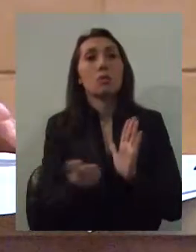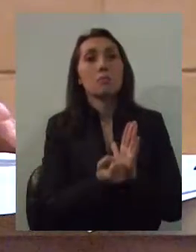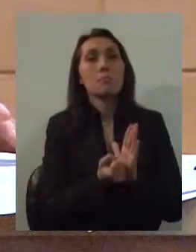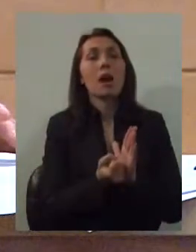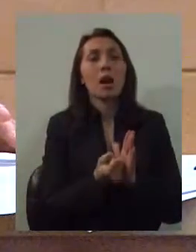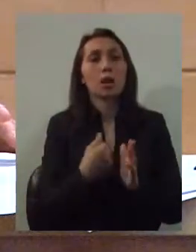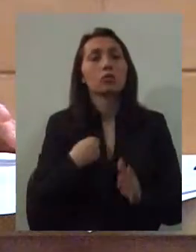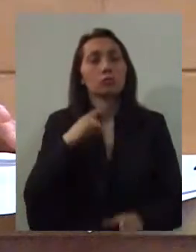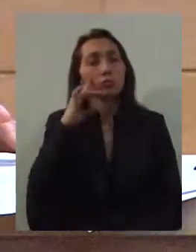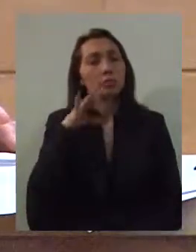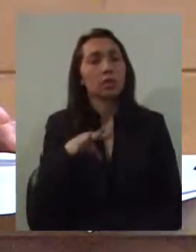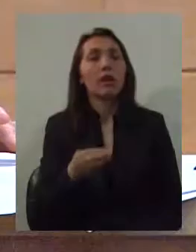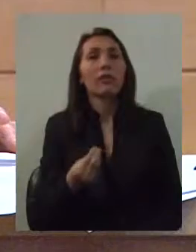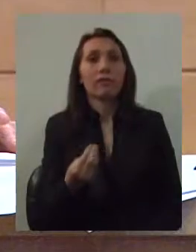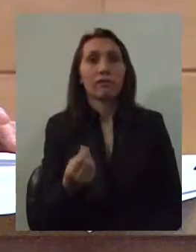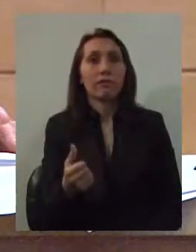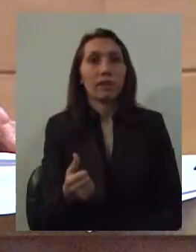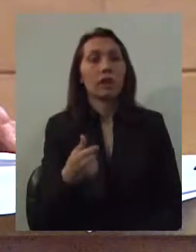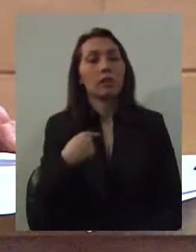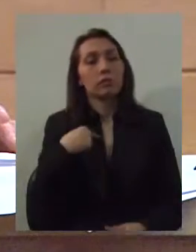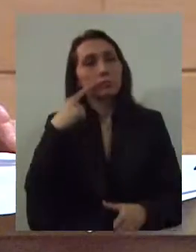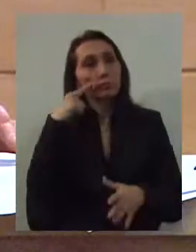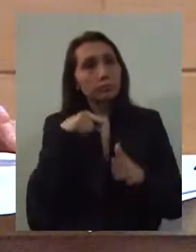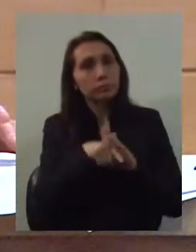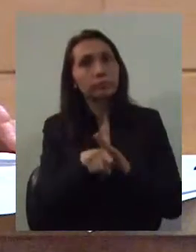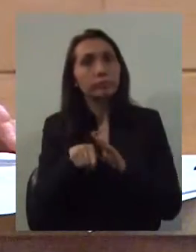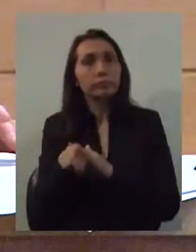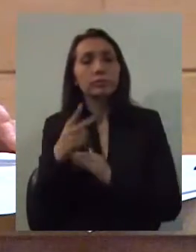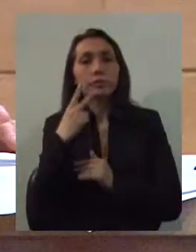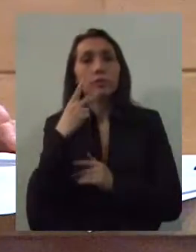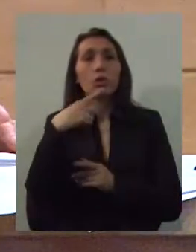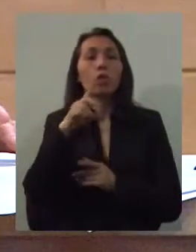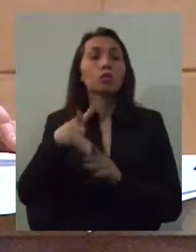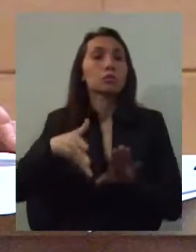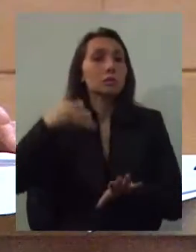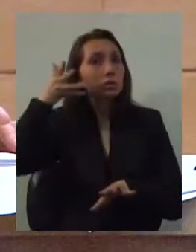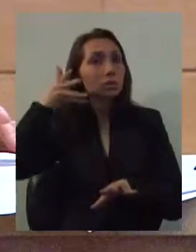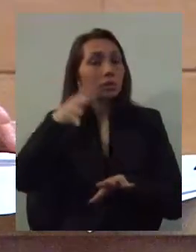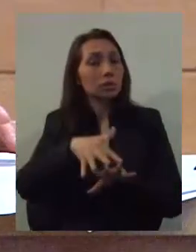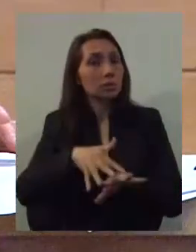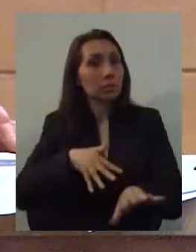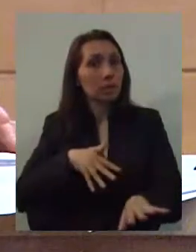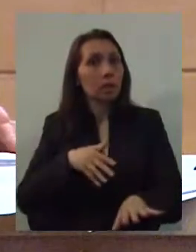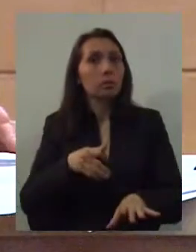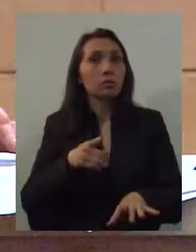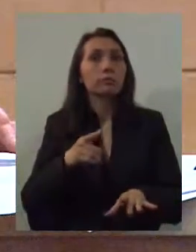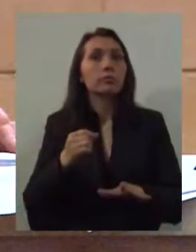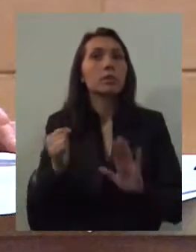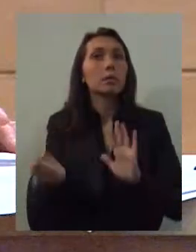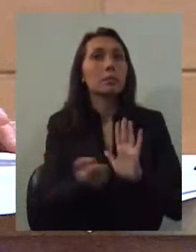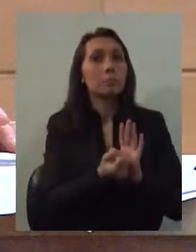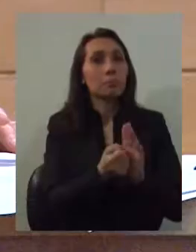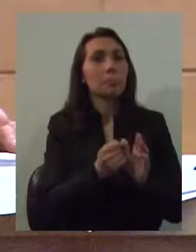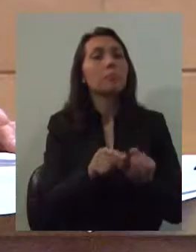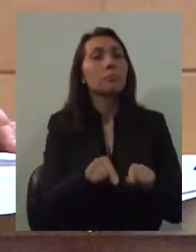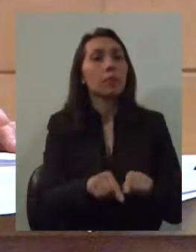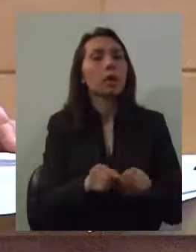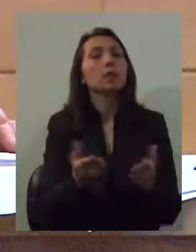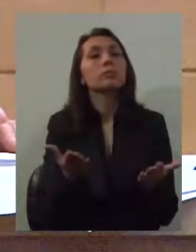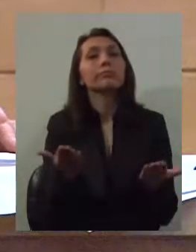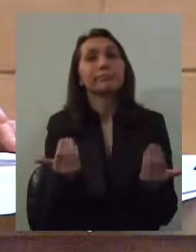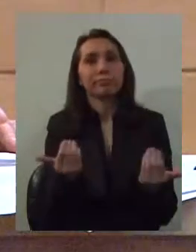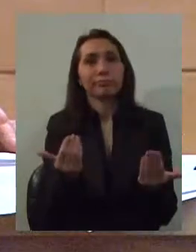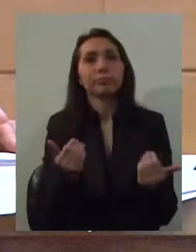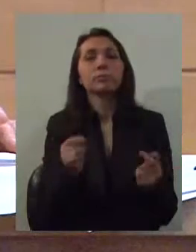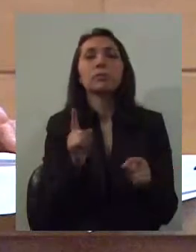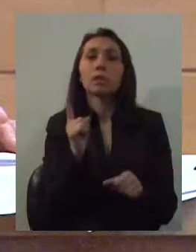lo sé bien también a raíz de intervenciones que he tenido en otros seminarios. Y por lo tanto, patentes es algo en lo que